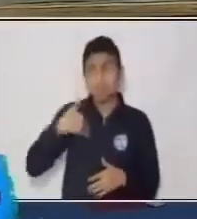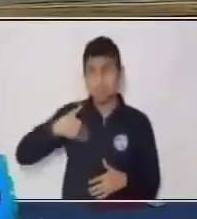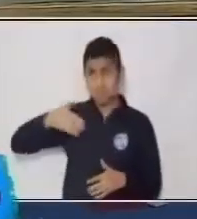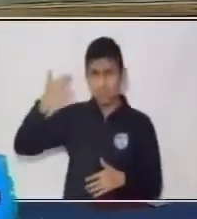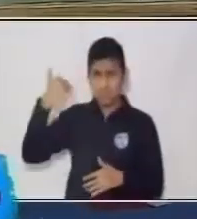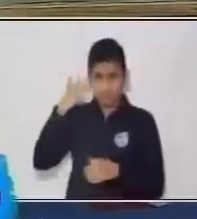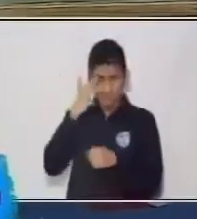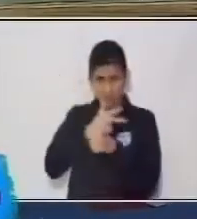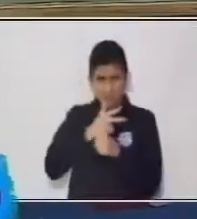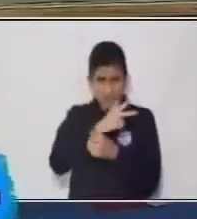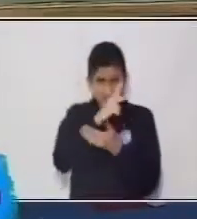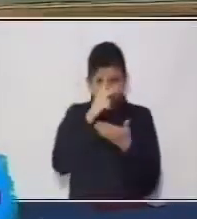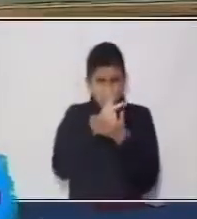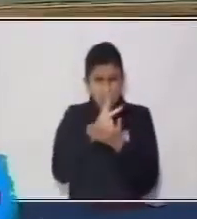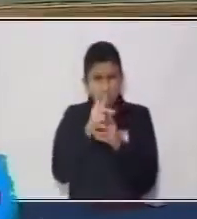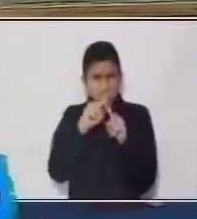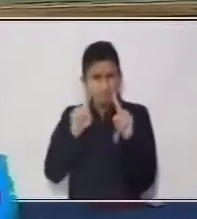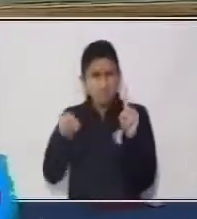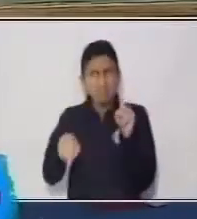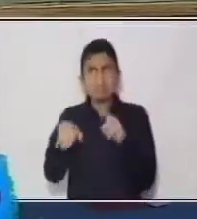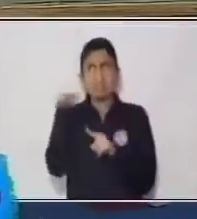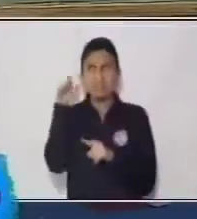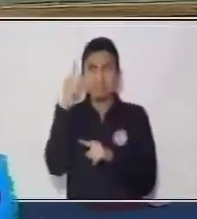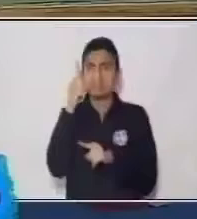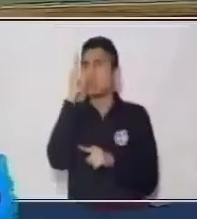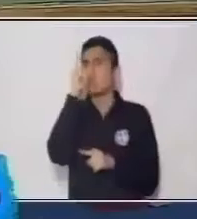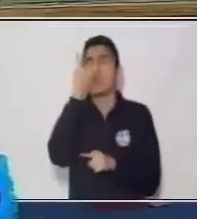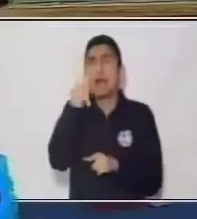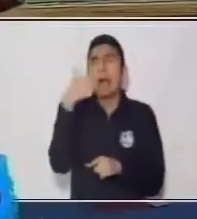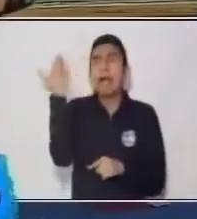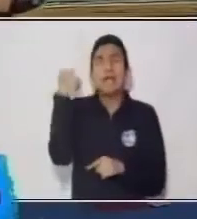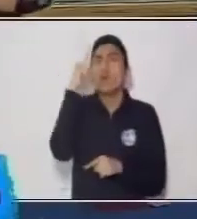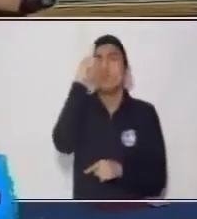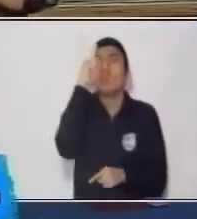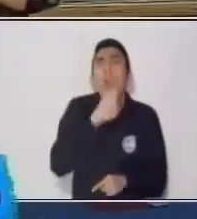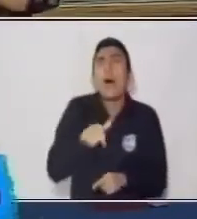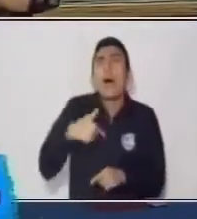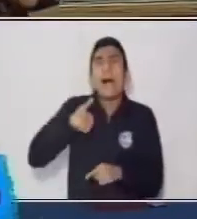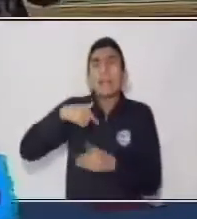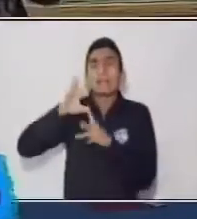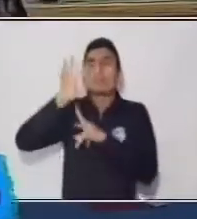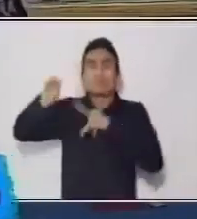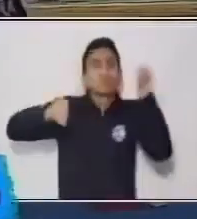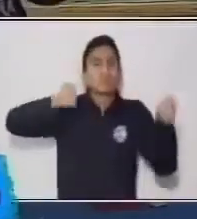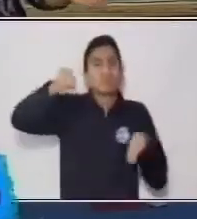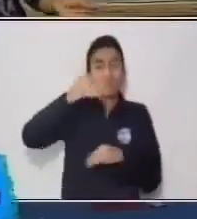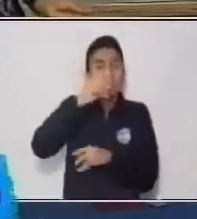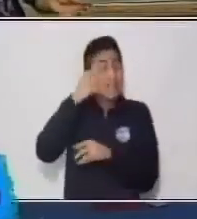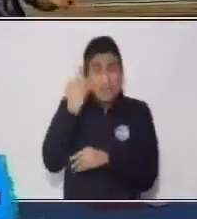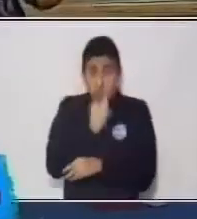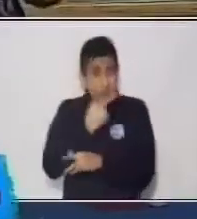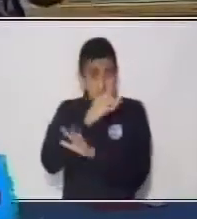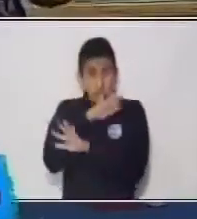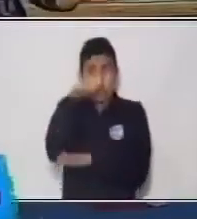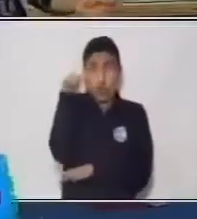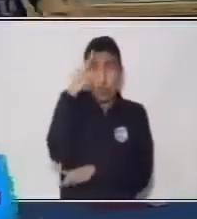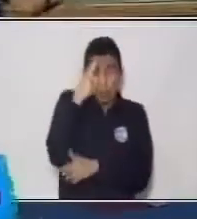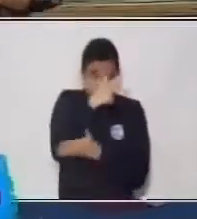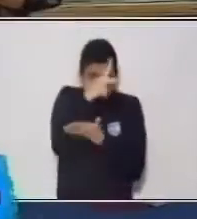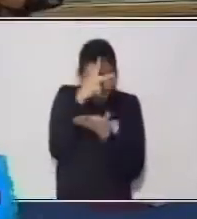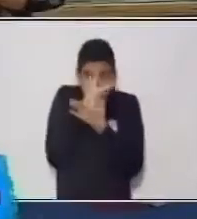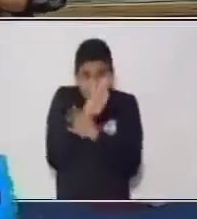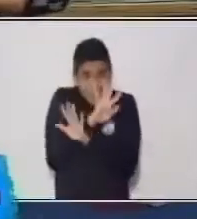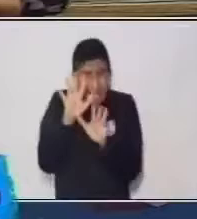ciudad capital era exactamente la zona 1? No habían otros lugares cercanos, o sea, no habían municipios como están